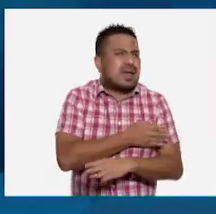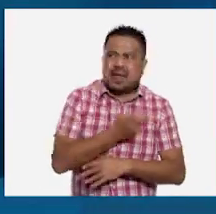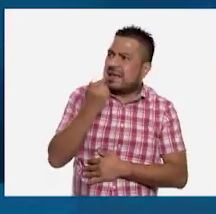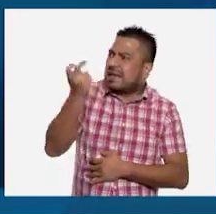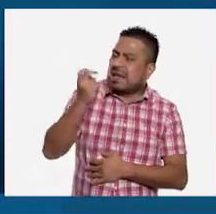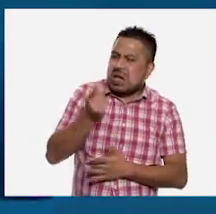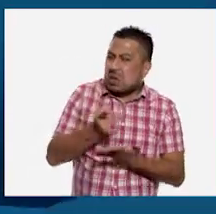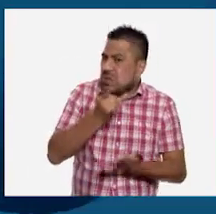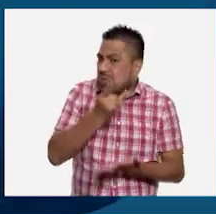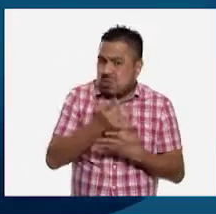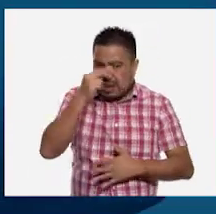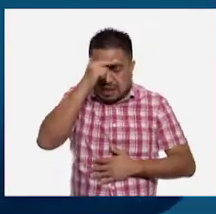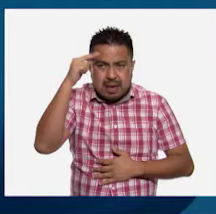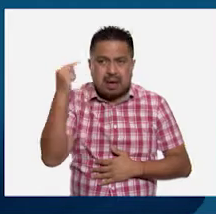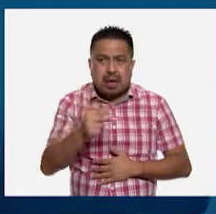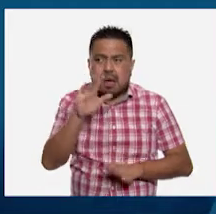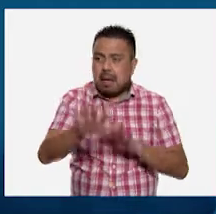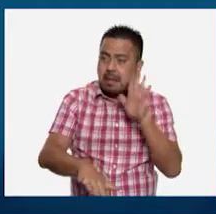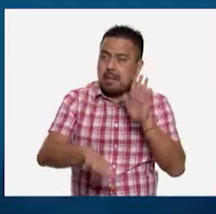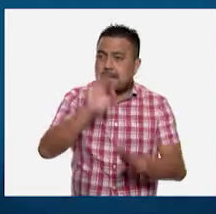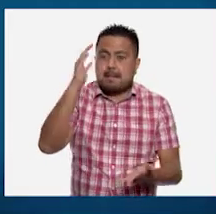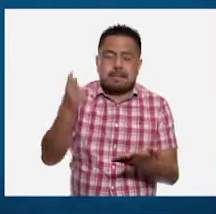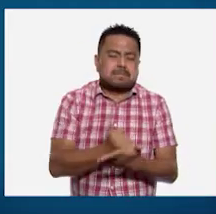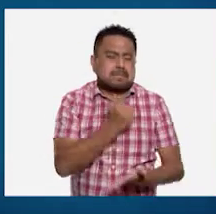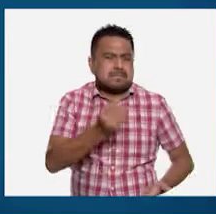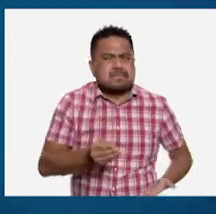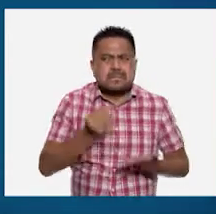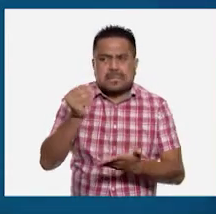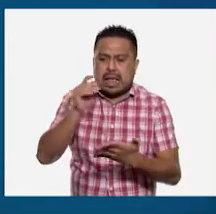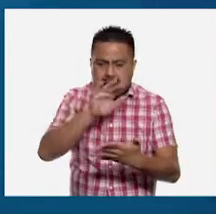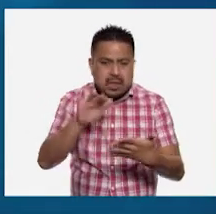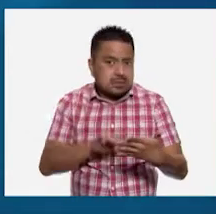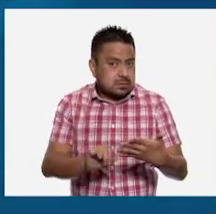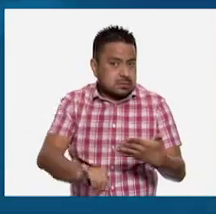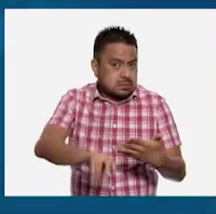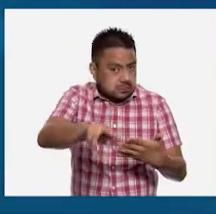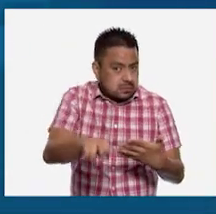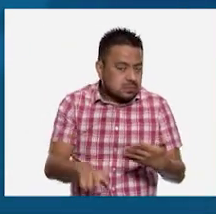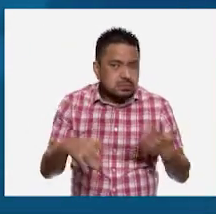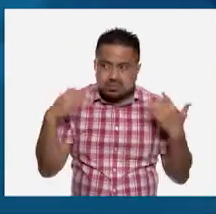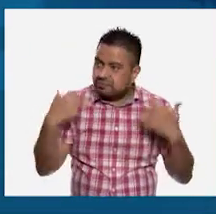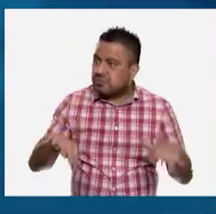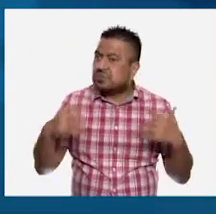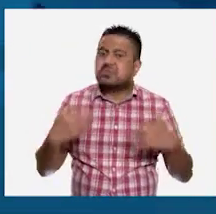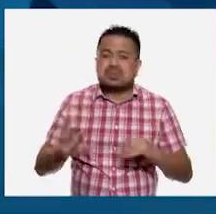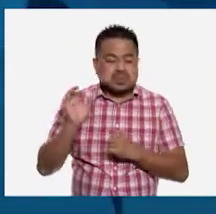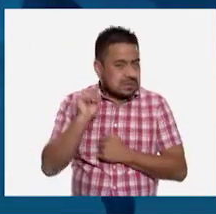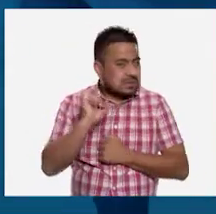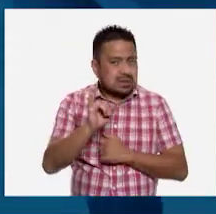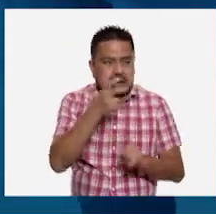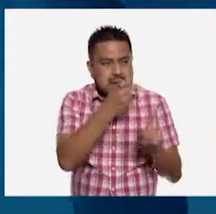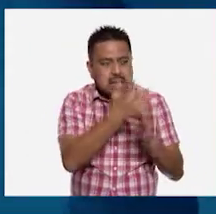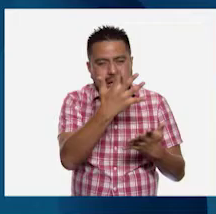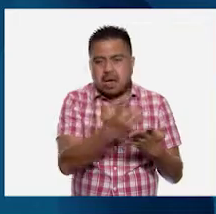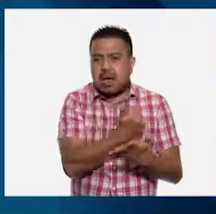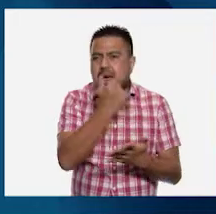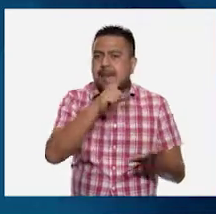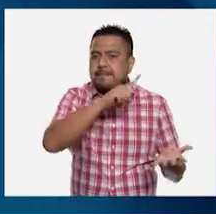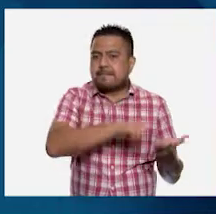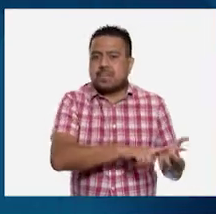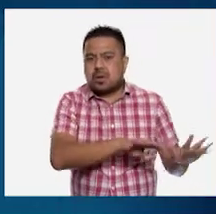es el único mexicano que ha obtenido el Premio Nobel de Literatura, ¿cierto? Sí, es cierto. Él ganó el Premio Nobel